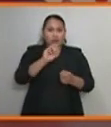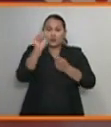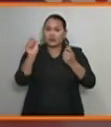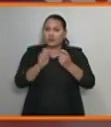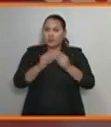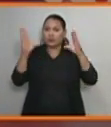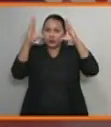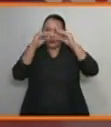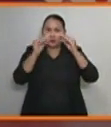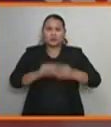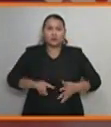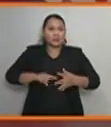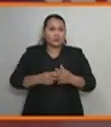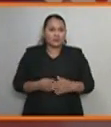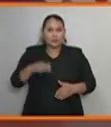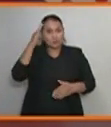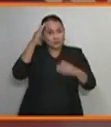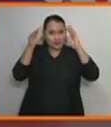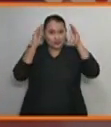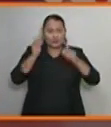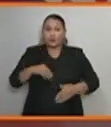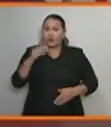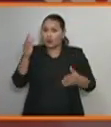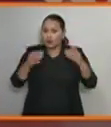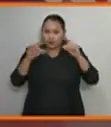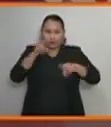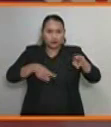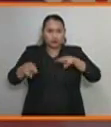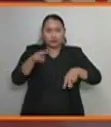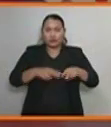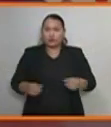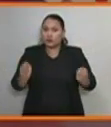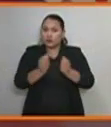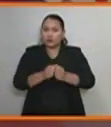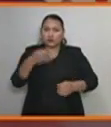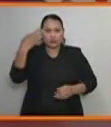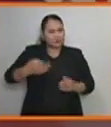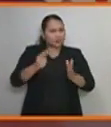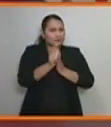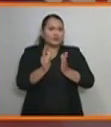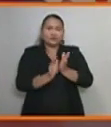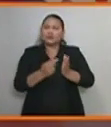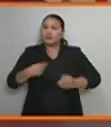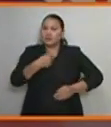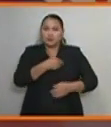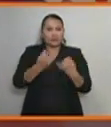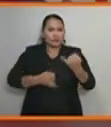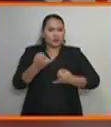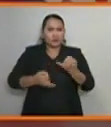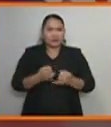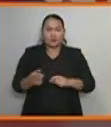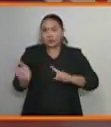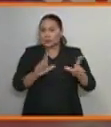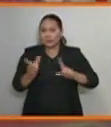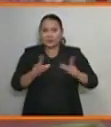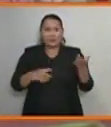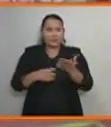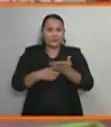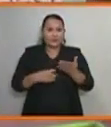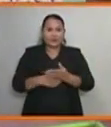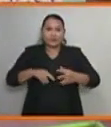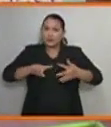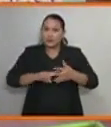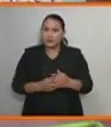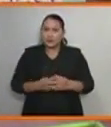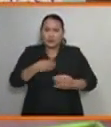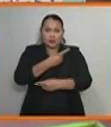noche. Comenzamos saludando a nuestro auditor, quien nos acompaña para constatar todos nuestros procesos. Pueden preparar sus boletitos porque vamos a